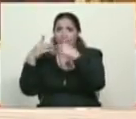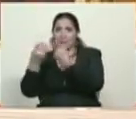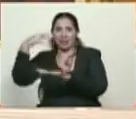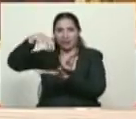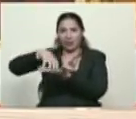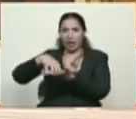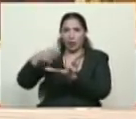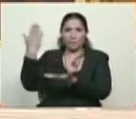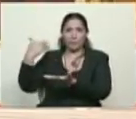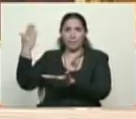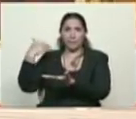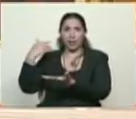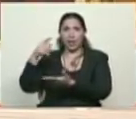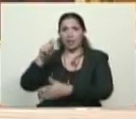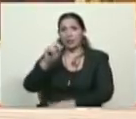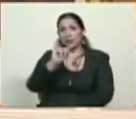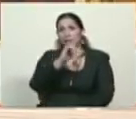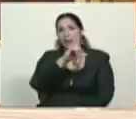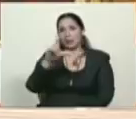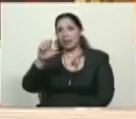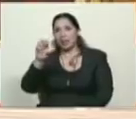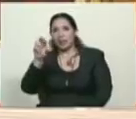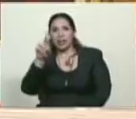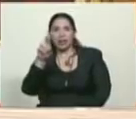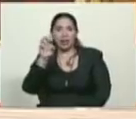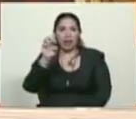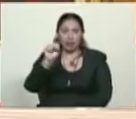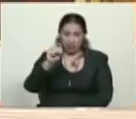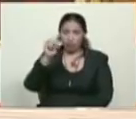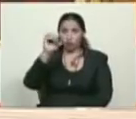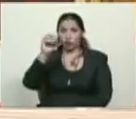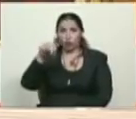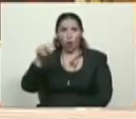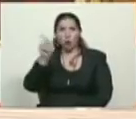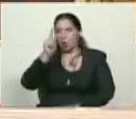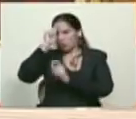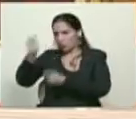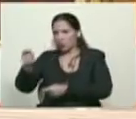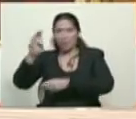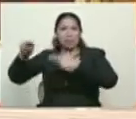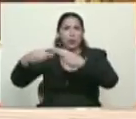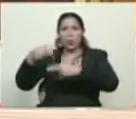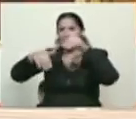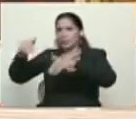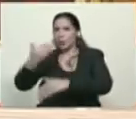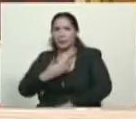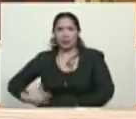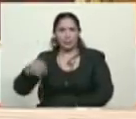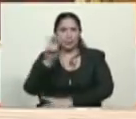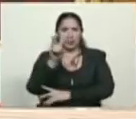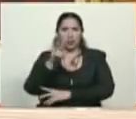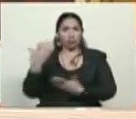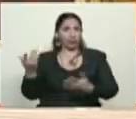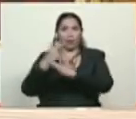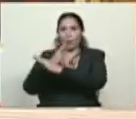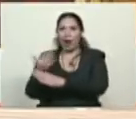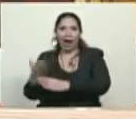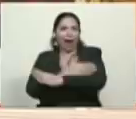la época de Tillerson, diciendo que no reconocerían ninguna elección presidencial en Venezuela. Ya la jugada